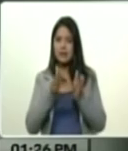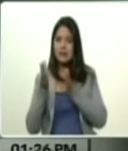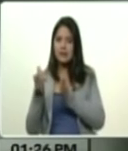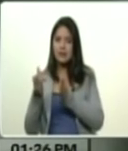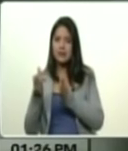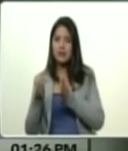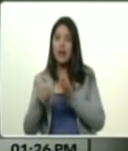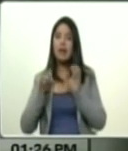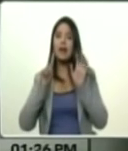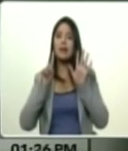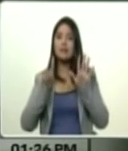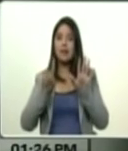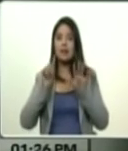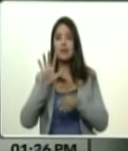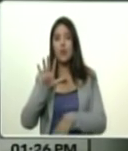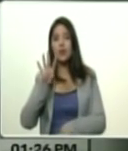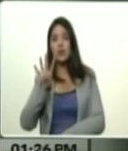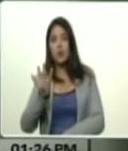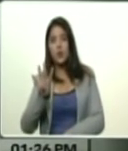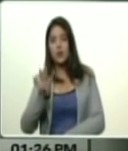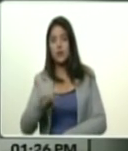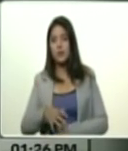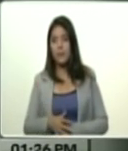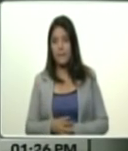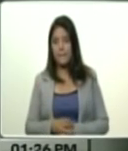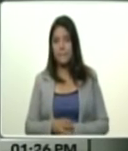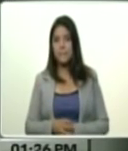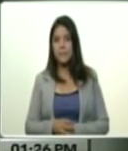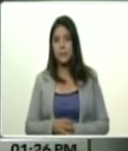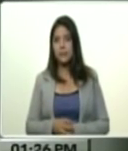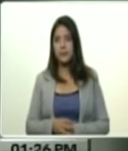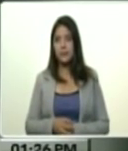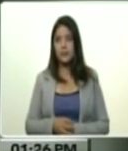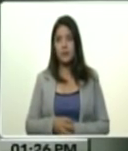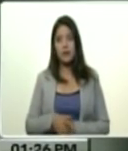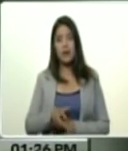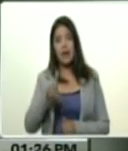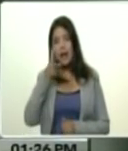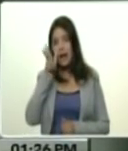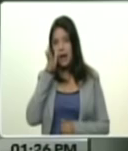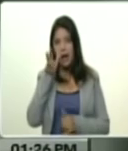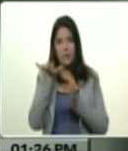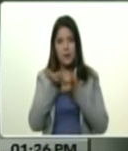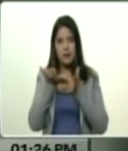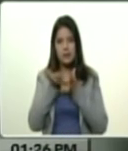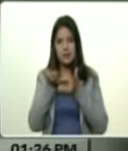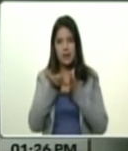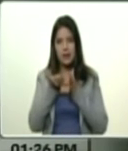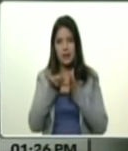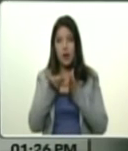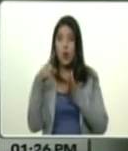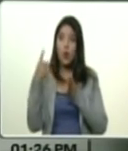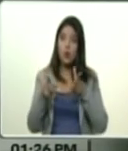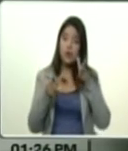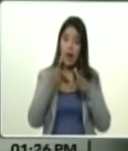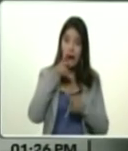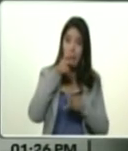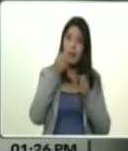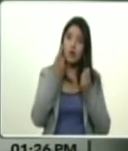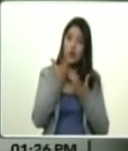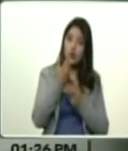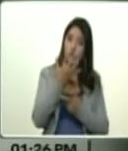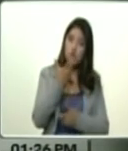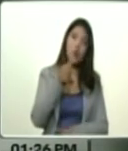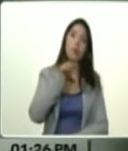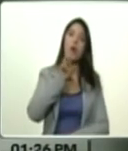y a las 6 y 54 con 05 minutos en cámaras adyacentes, una cámara asignada con el número 6 y una